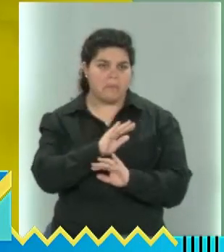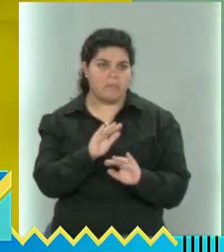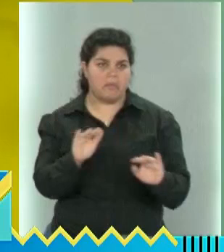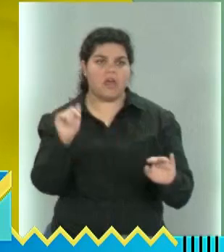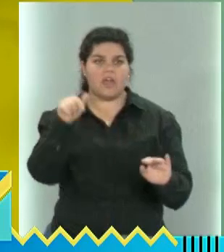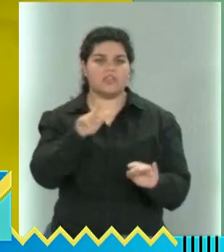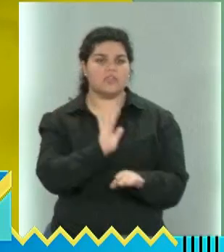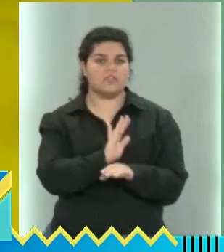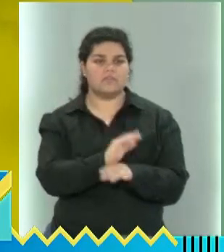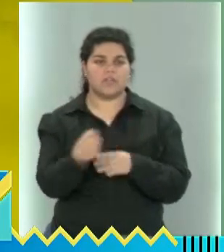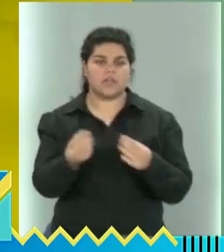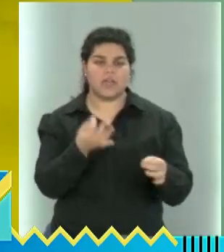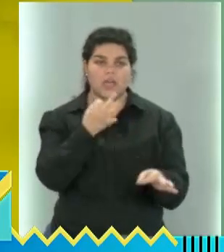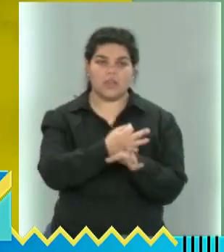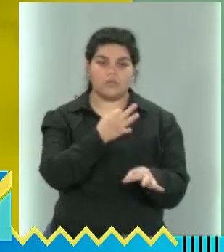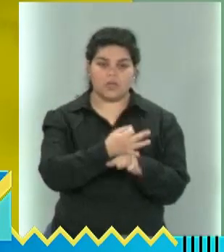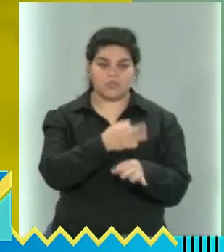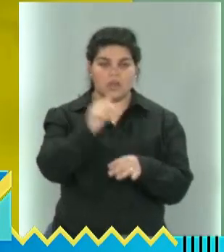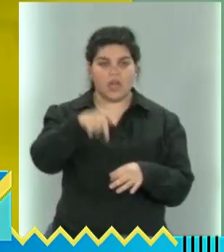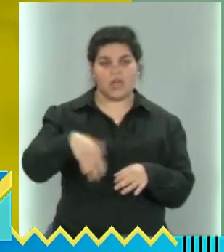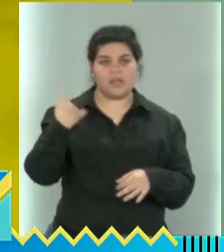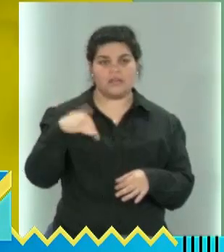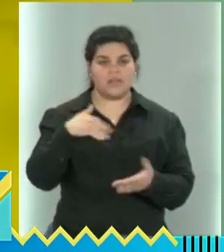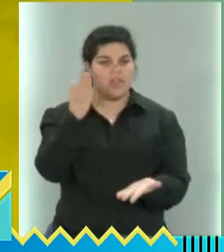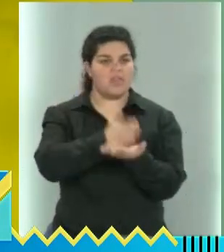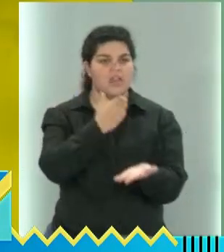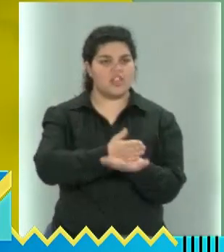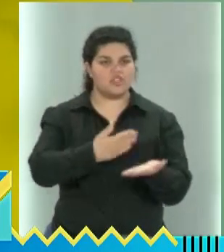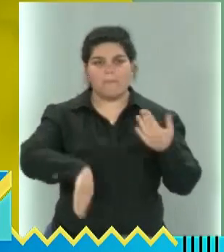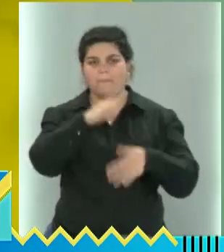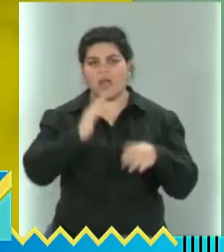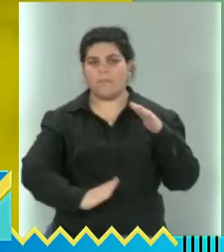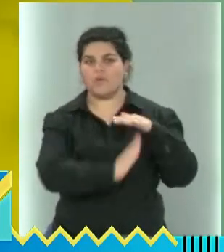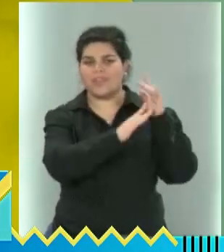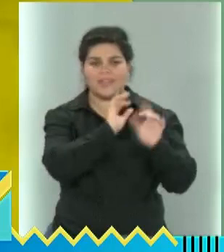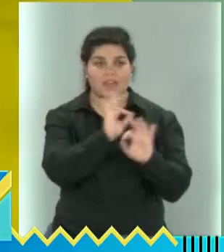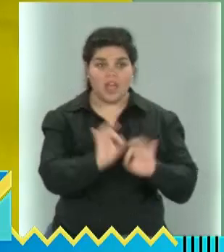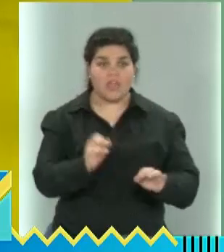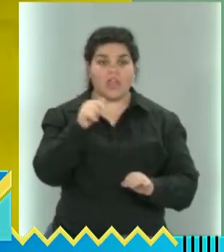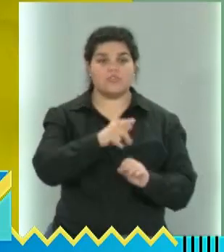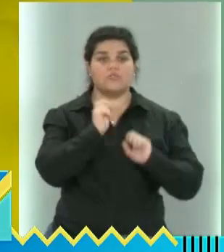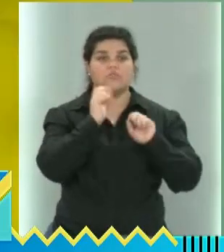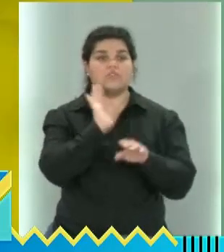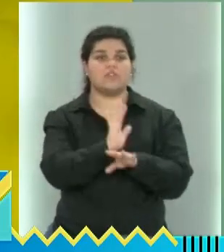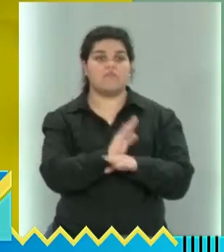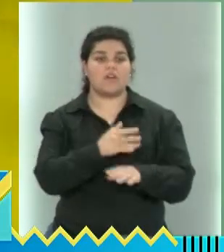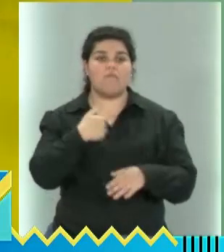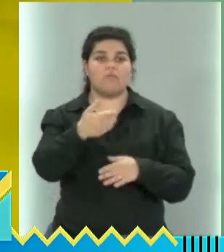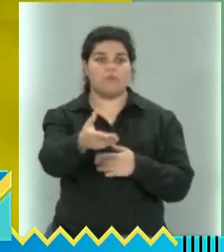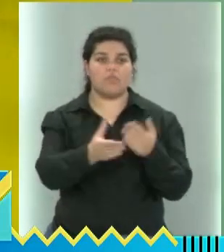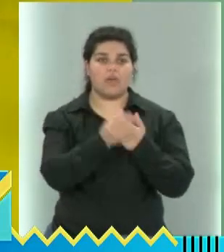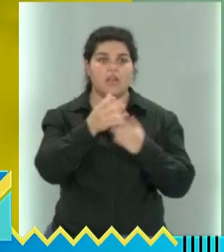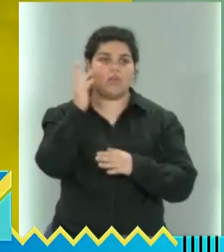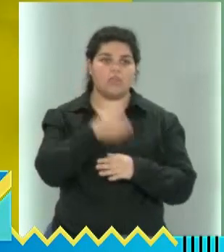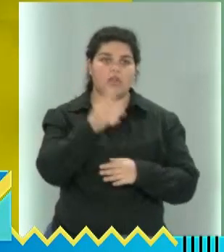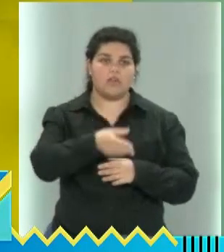la educación hoy en la Argentina, al no ser declarada un derecho esencial, siempre es una variable de ajuste. Creo que esto ha sido algo que hemos